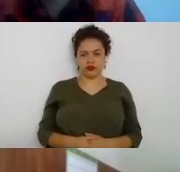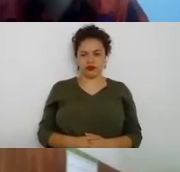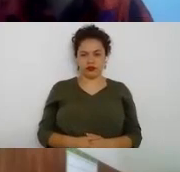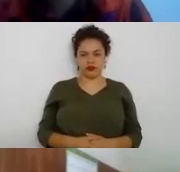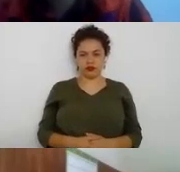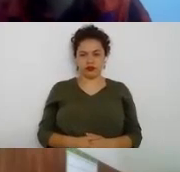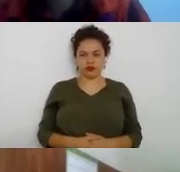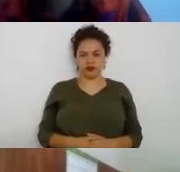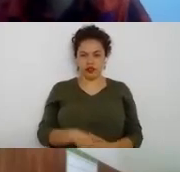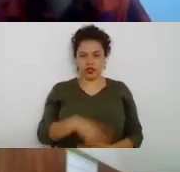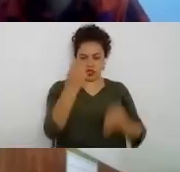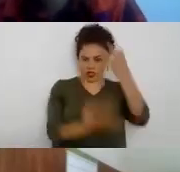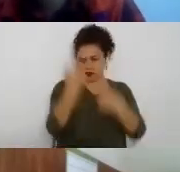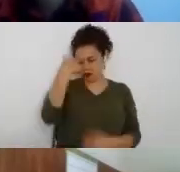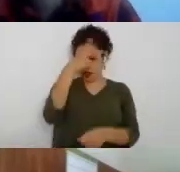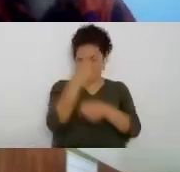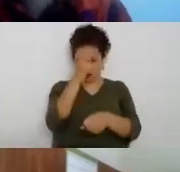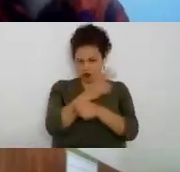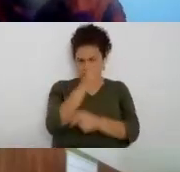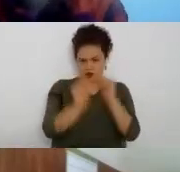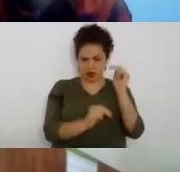en las quemaduras de segundo grado